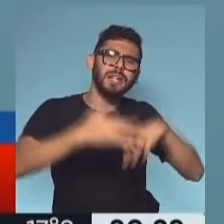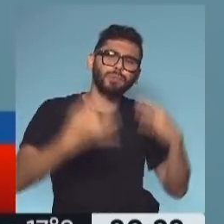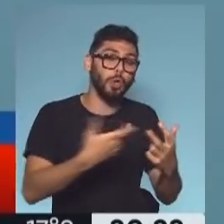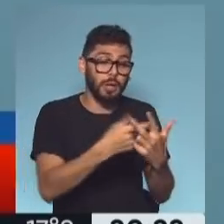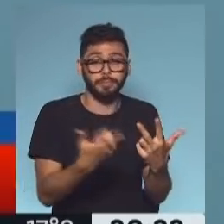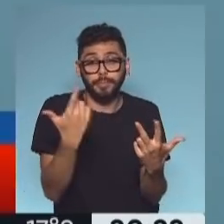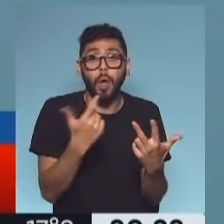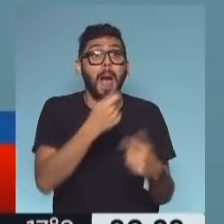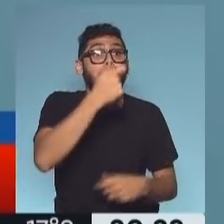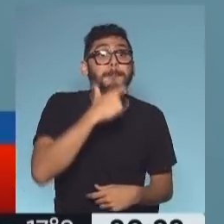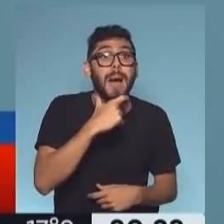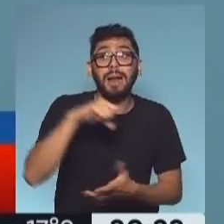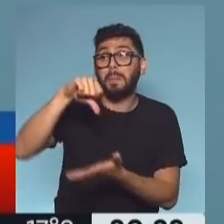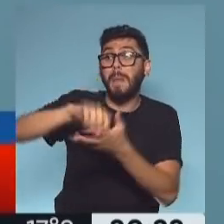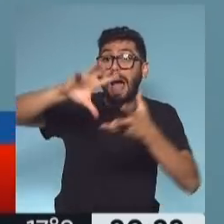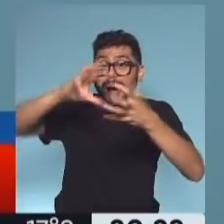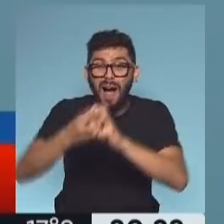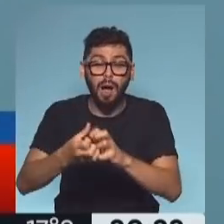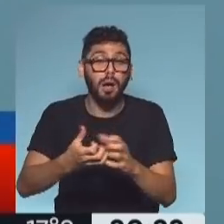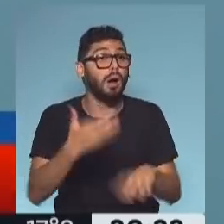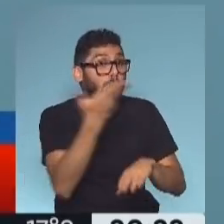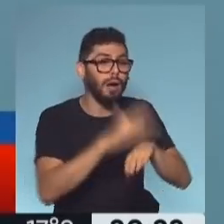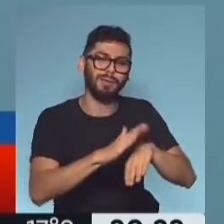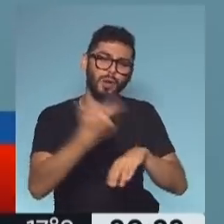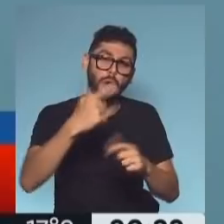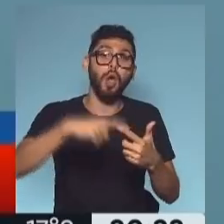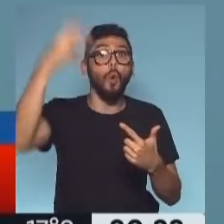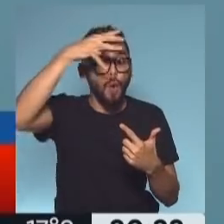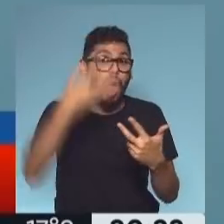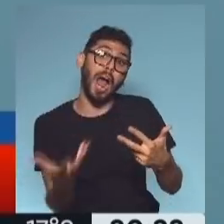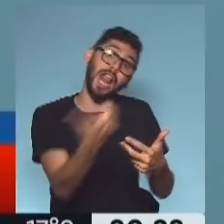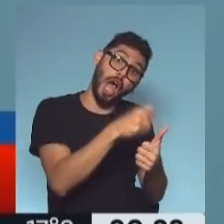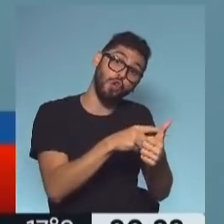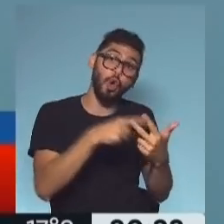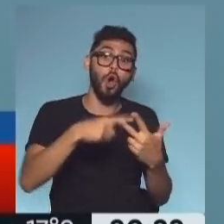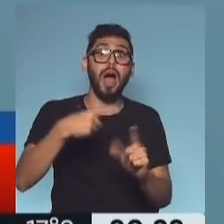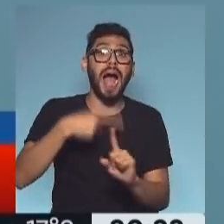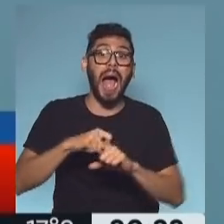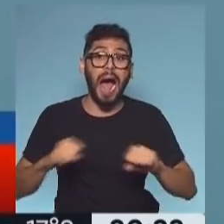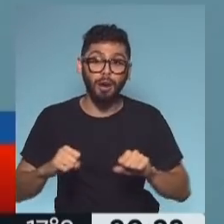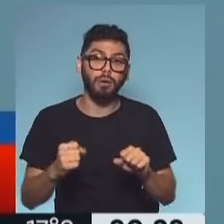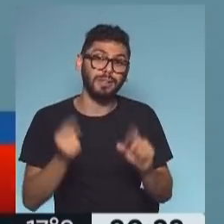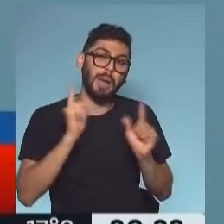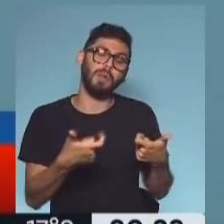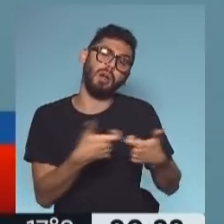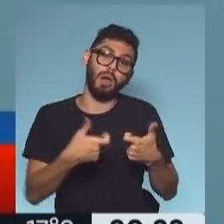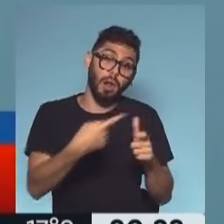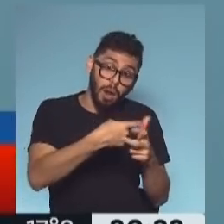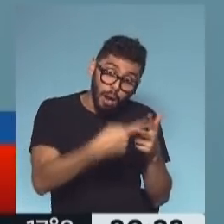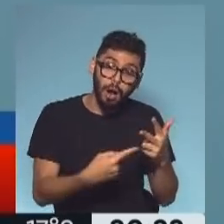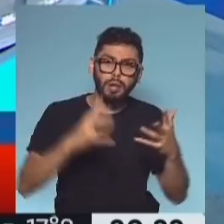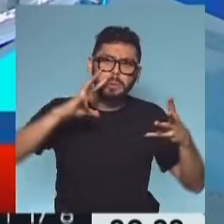Macri, que destruyó el país, a Bullrich, que ayudó a destruir el país, y a Carrió, que fue cómplice de la destrucción del país en los últimos 4 años?